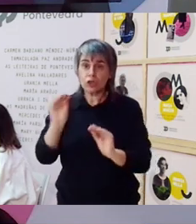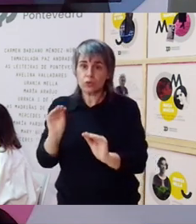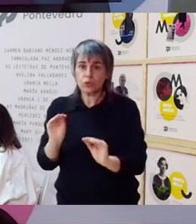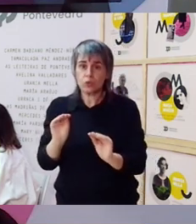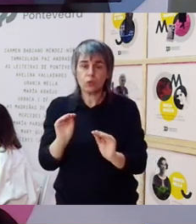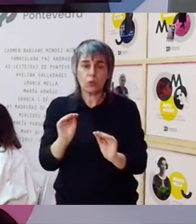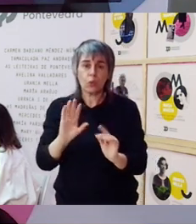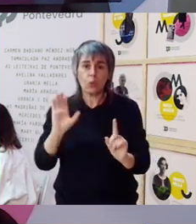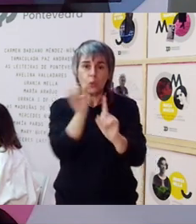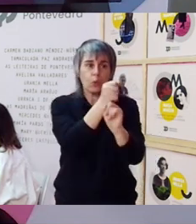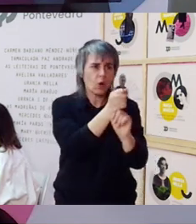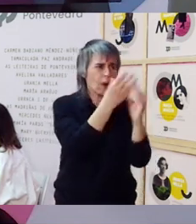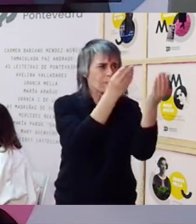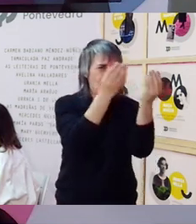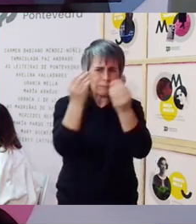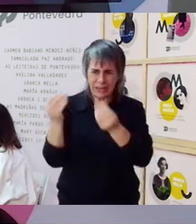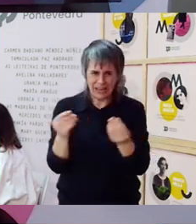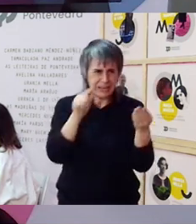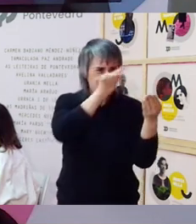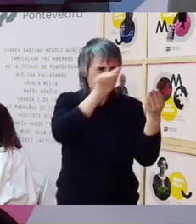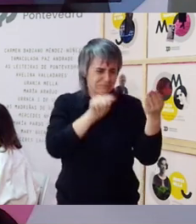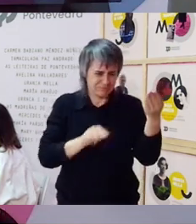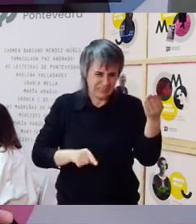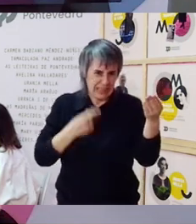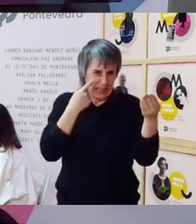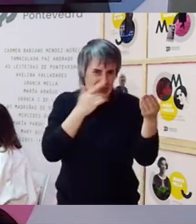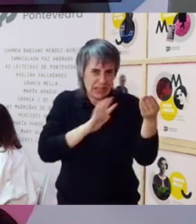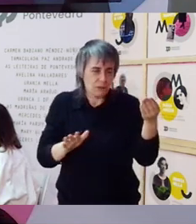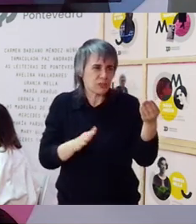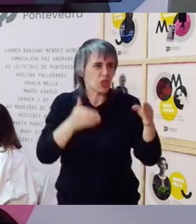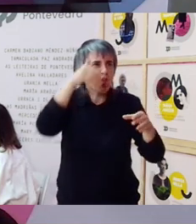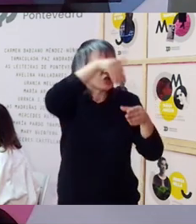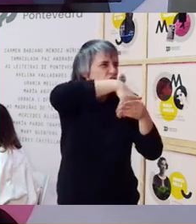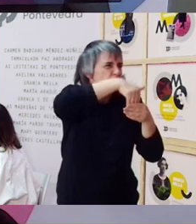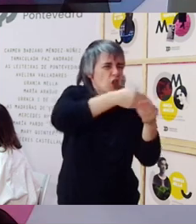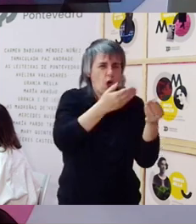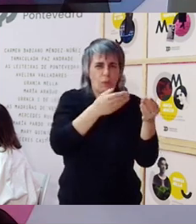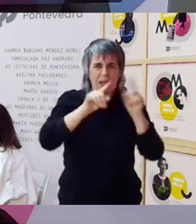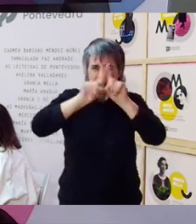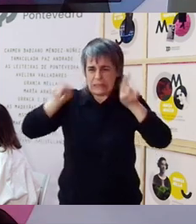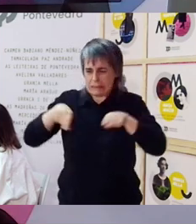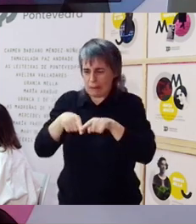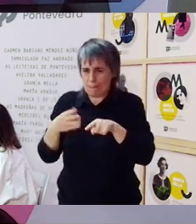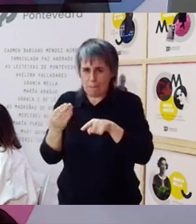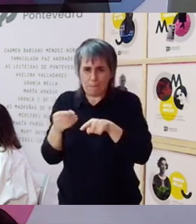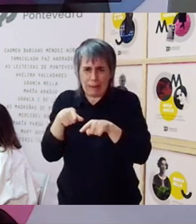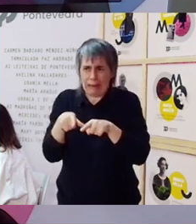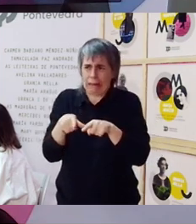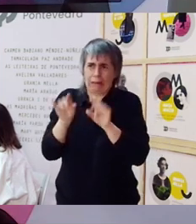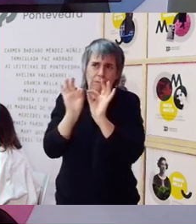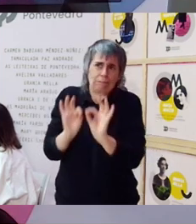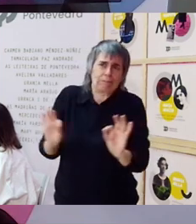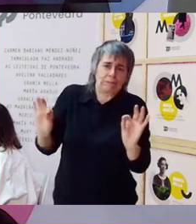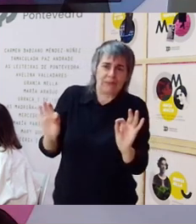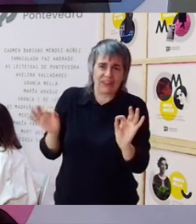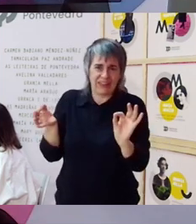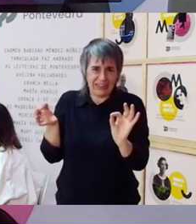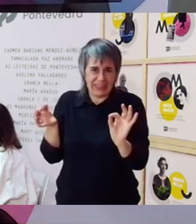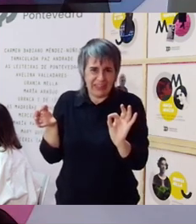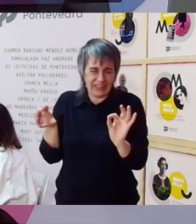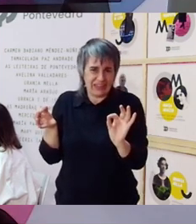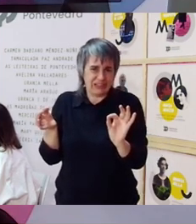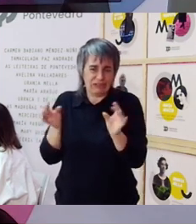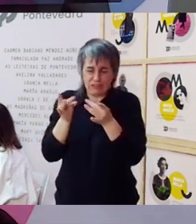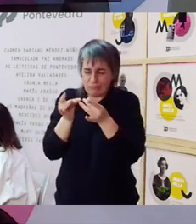nas cousas máis increíbles, en sobres, en cachos de papel, que dices, isto tan fino de onde pudo salir, facían papeles